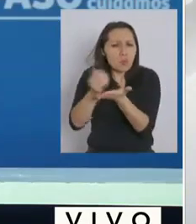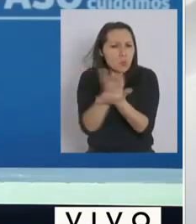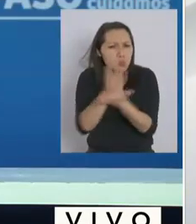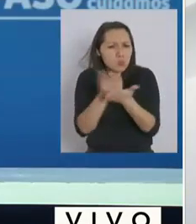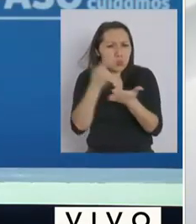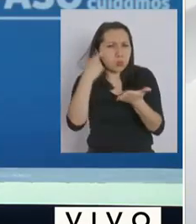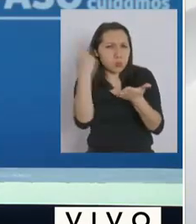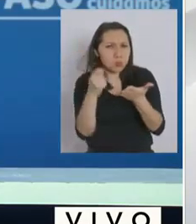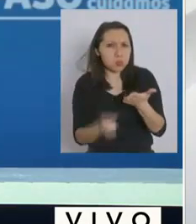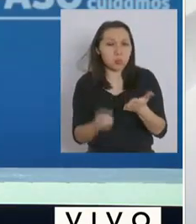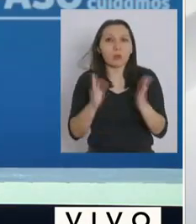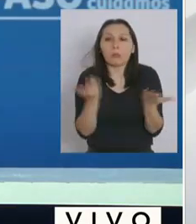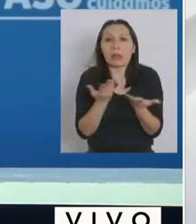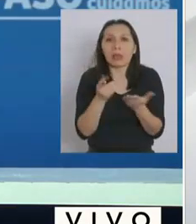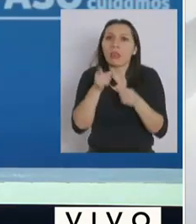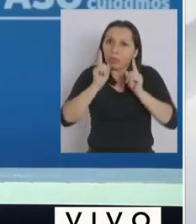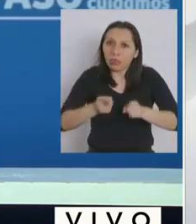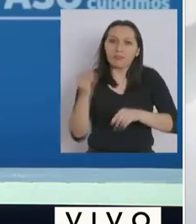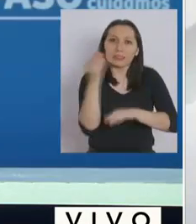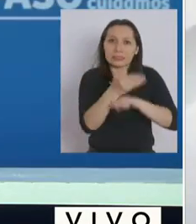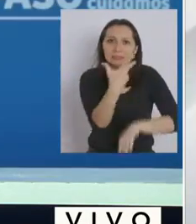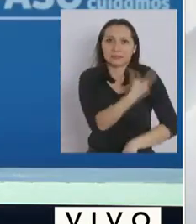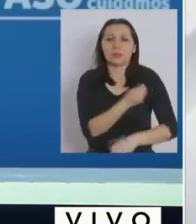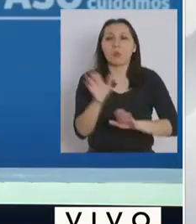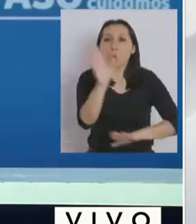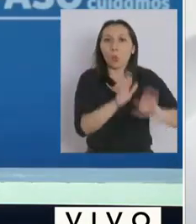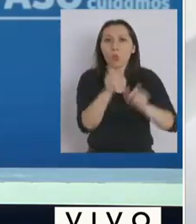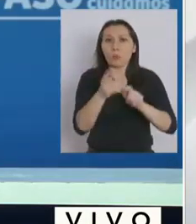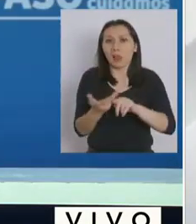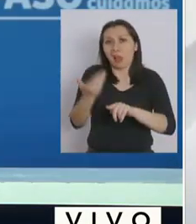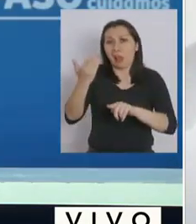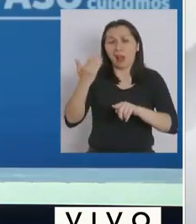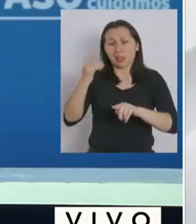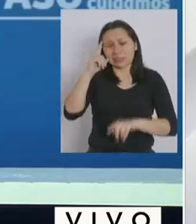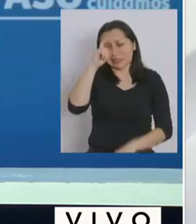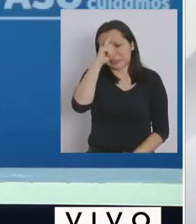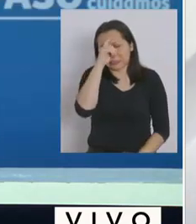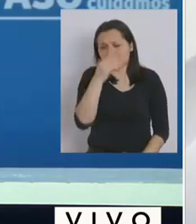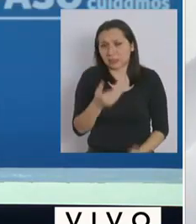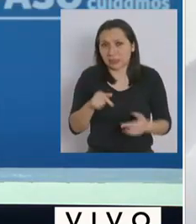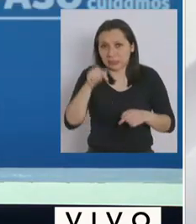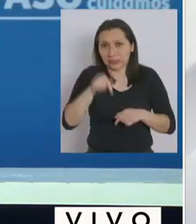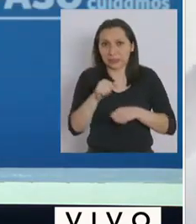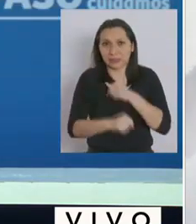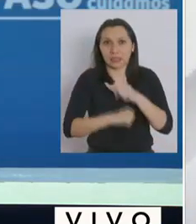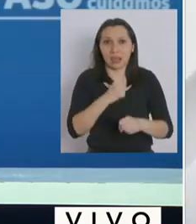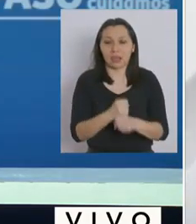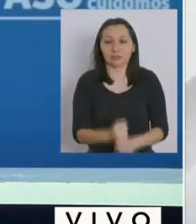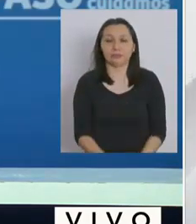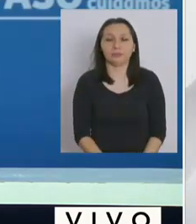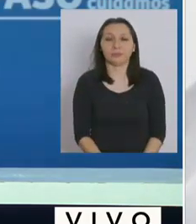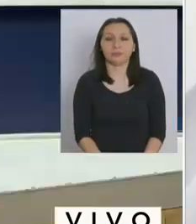vacunen porque queremos proteger a la población que ha pasado por un proceso tan duro durante este año.